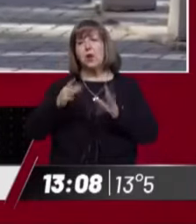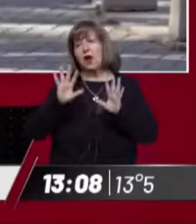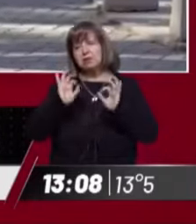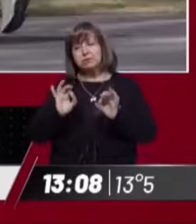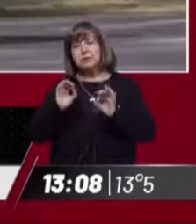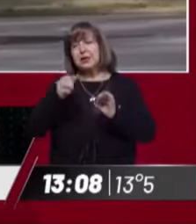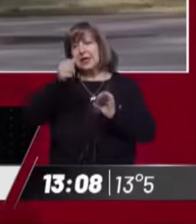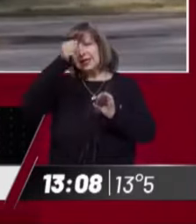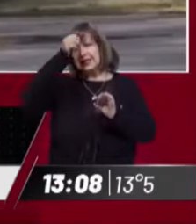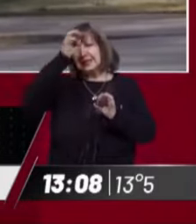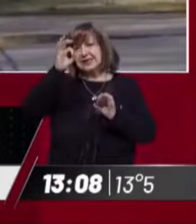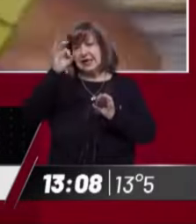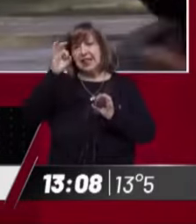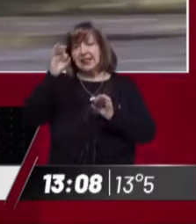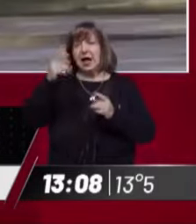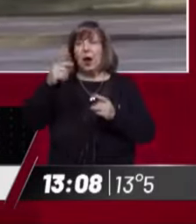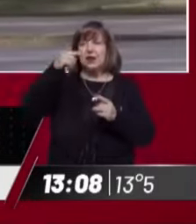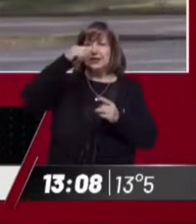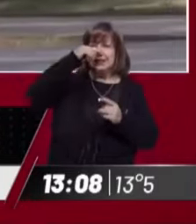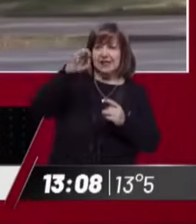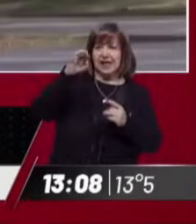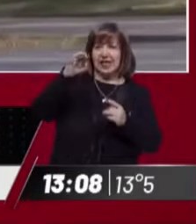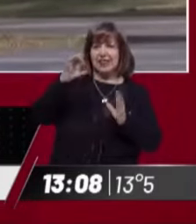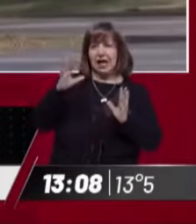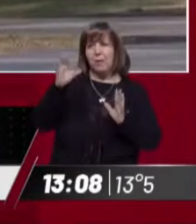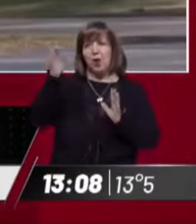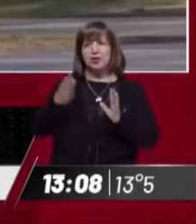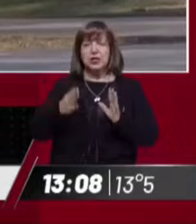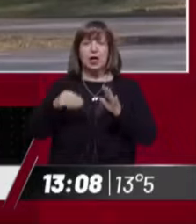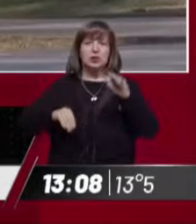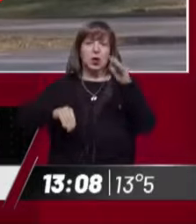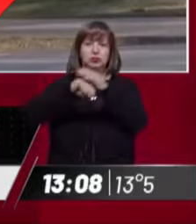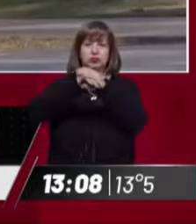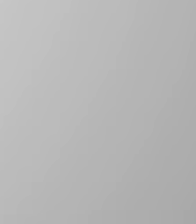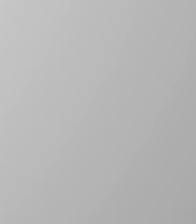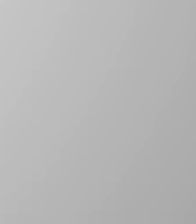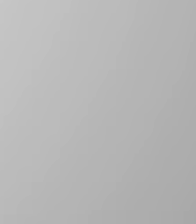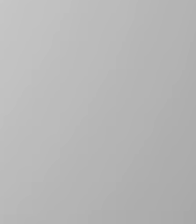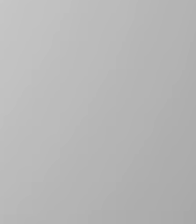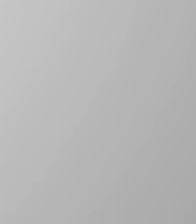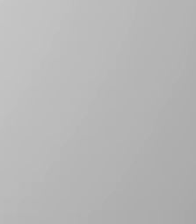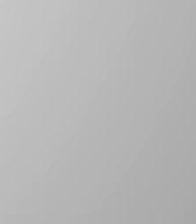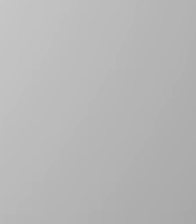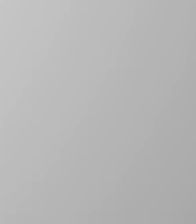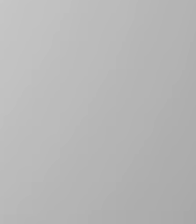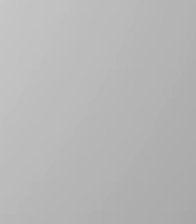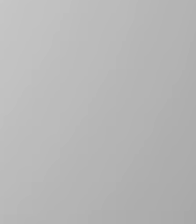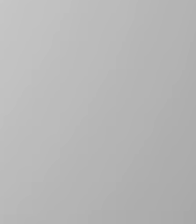70% de ocupación, algo así como lo que decía recién el presidente de la Cámara de Turismo.